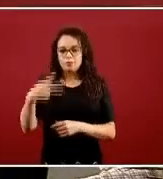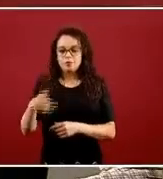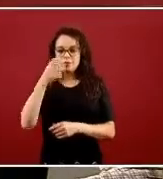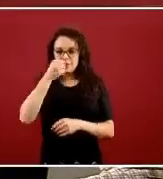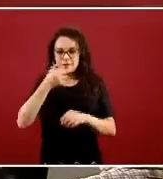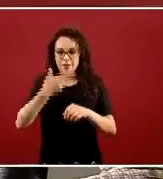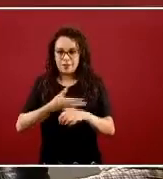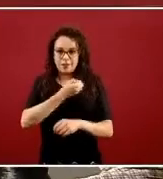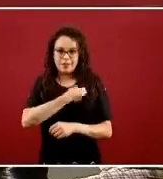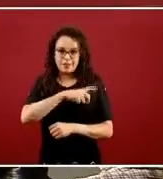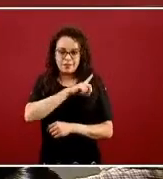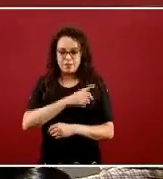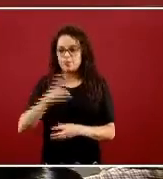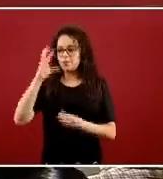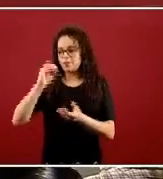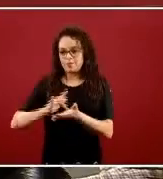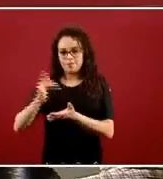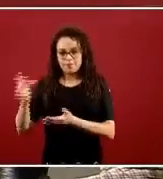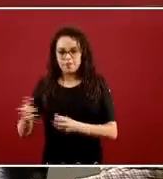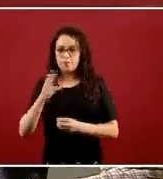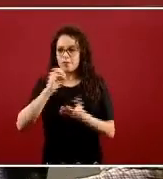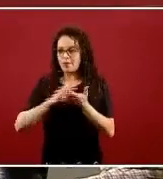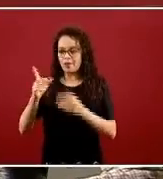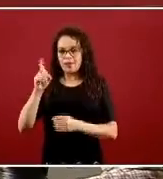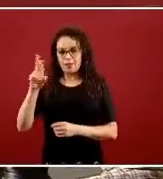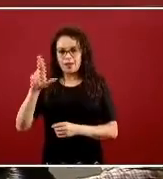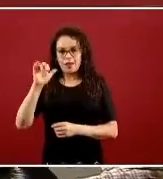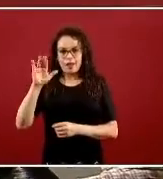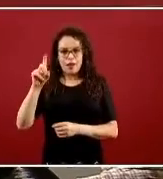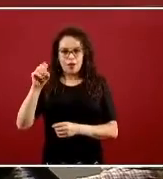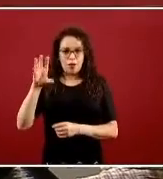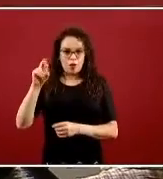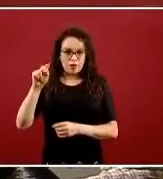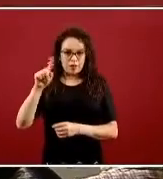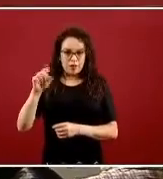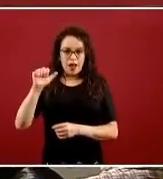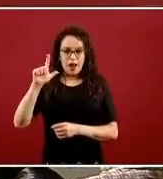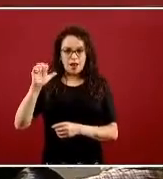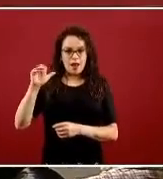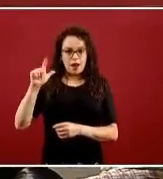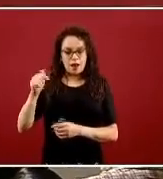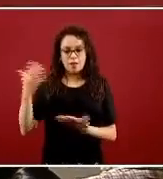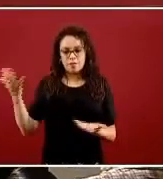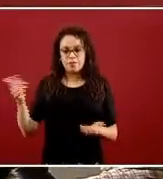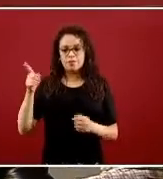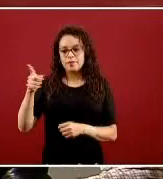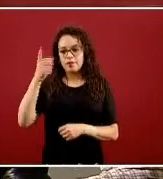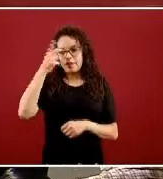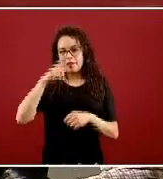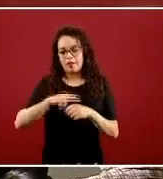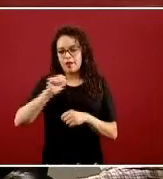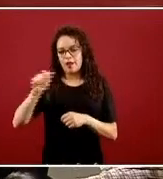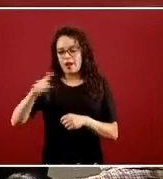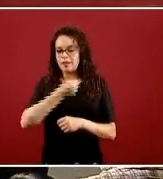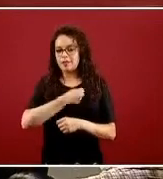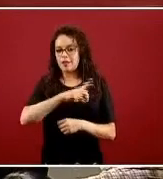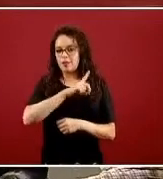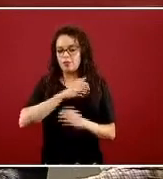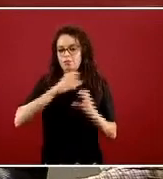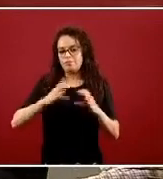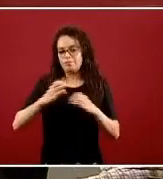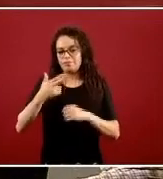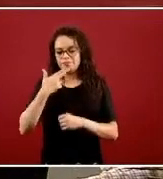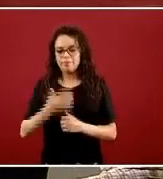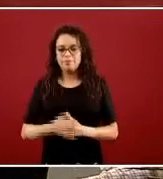subsecretario. Gracias, doctor Ricardo Cortés Alcalá, director general de Promoción de la Salud. Y aquí quiero aprovechar para también